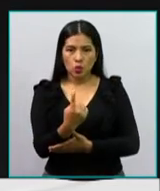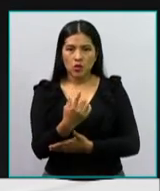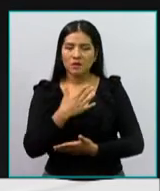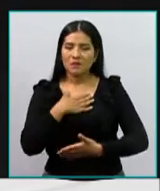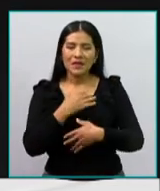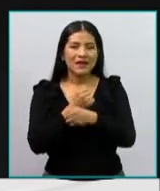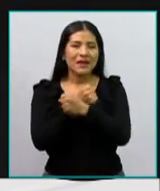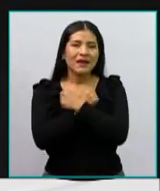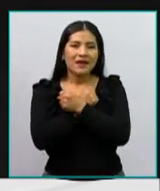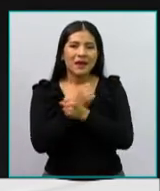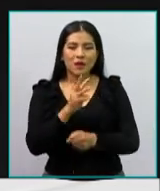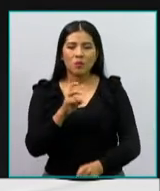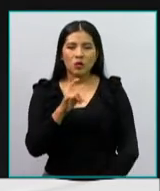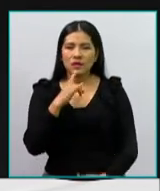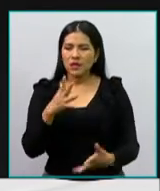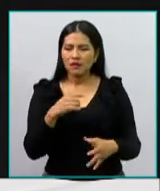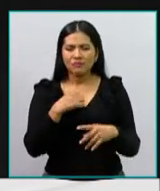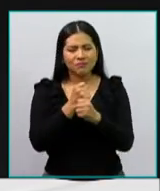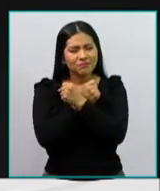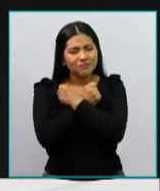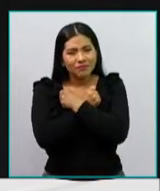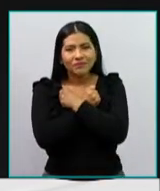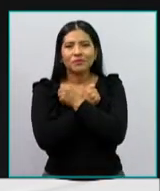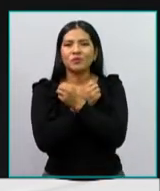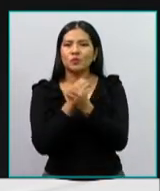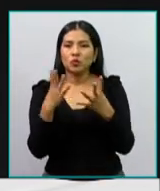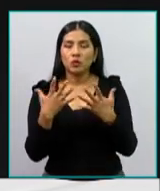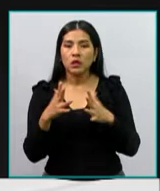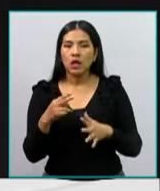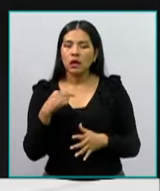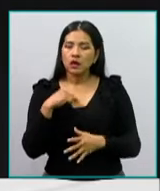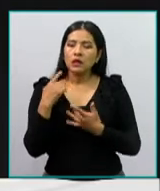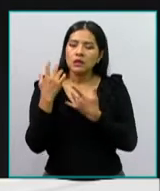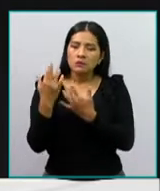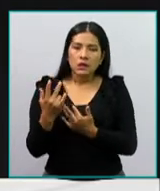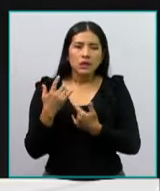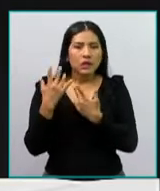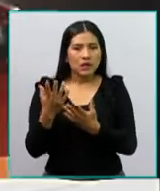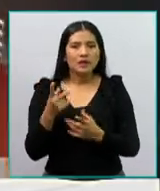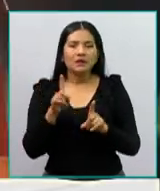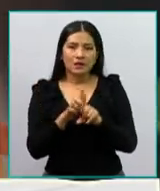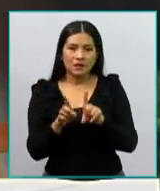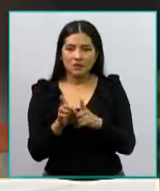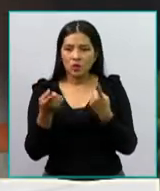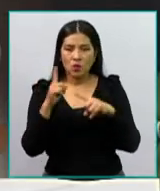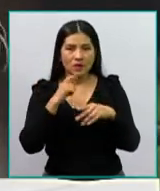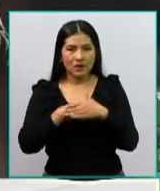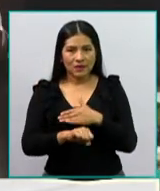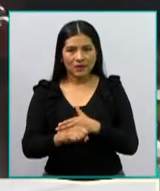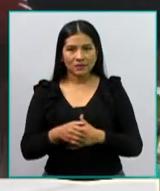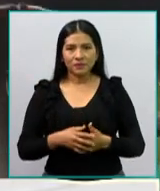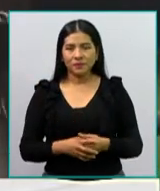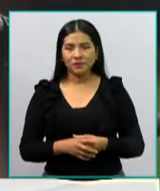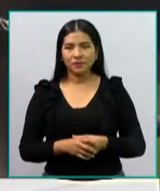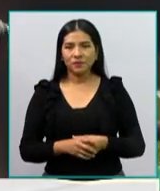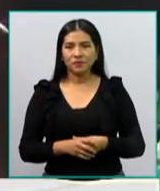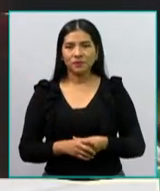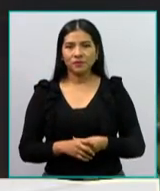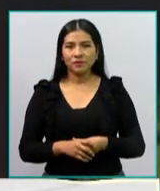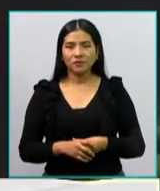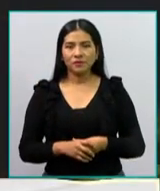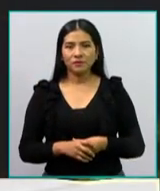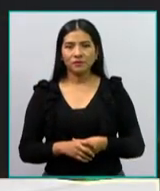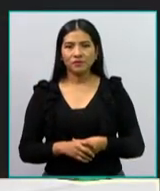Moxita, la amo y, bueno, fue muy esperada también por mí. Flores de mil